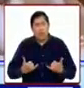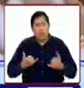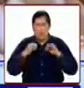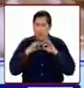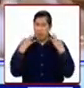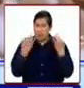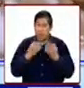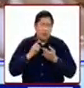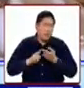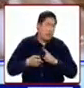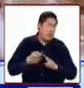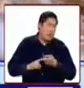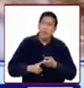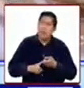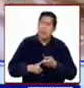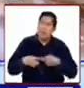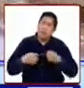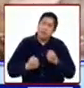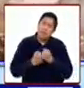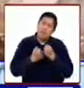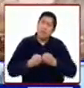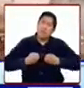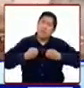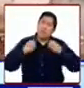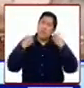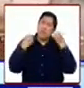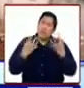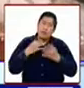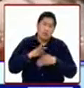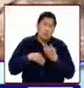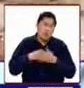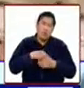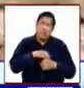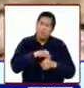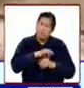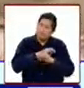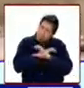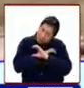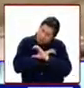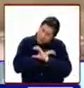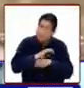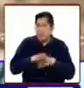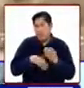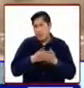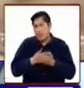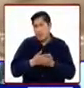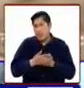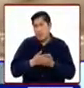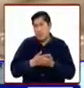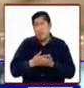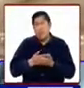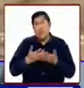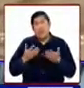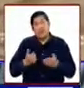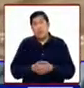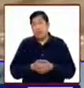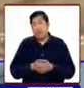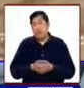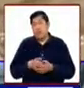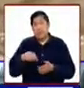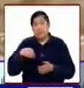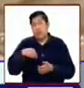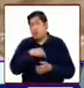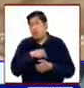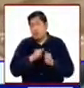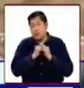Hoy, familiares y amigos le están prestando todo su cariño y el apoyo también aquí a la familia Martins. No, sin lugar a dudas, y